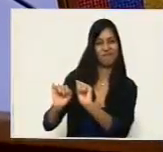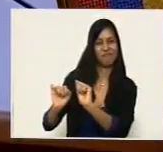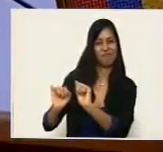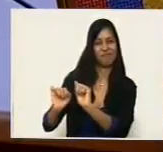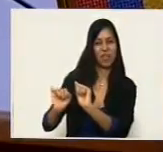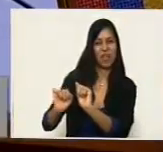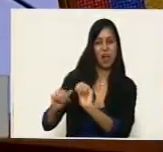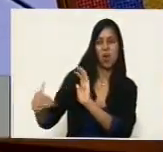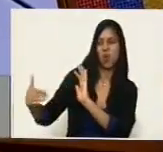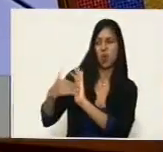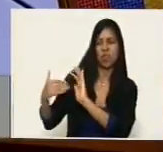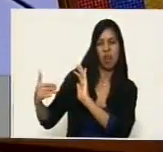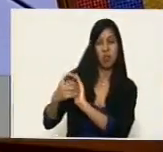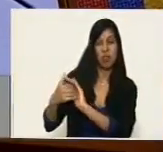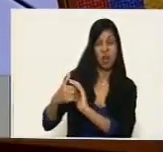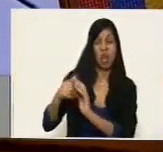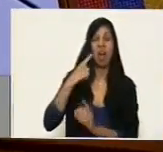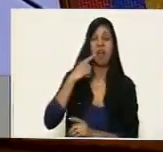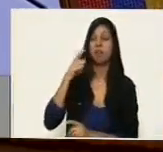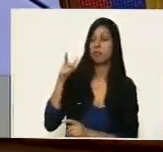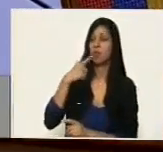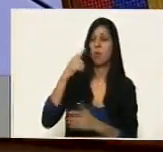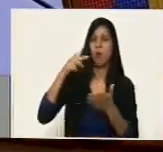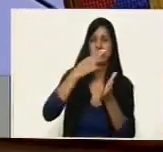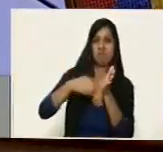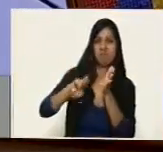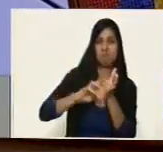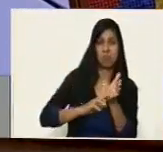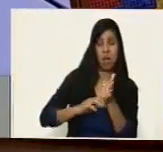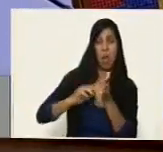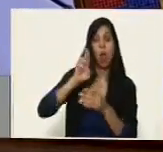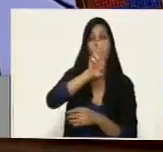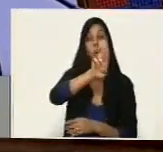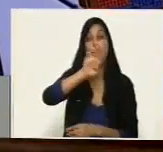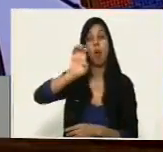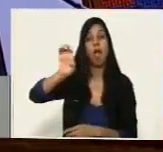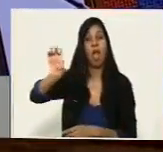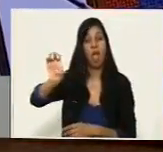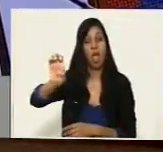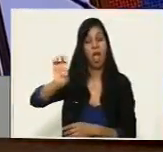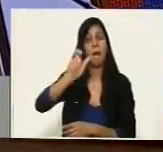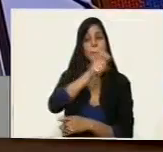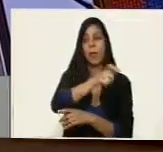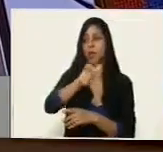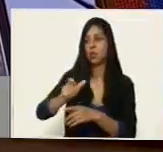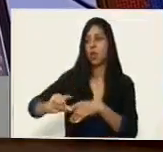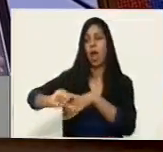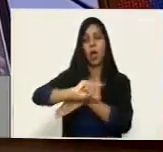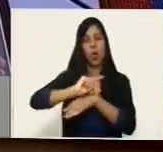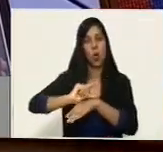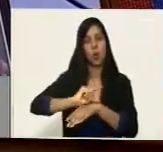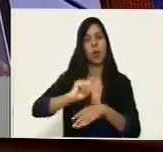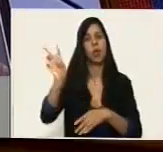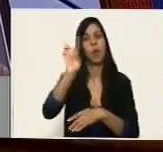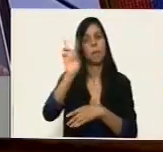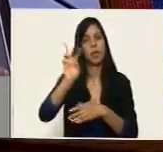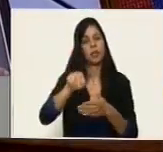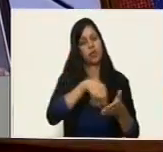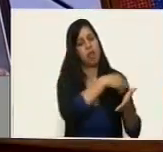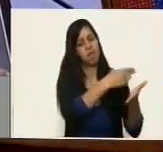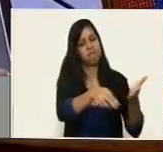injerencistas, coercitivas y unilaterales sanciones impuestas por la Unión Europea a funcionarios del gobierno democrático